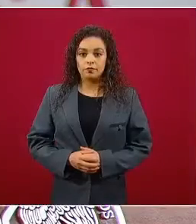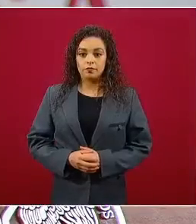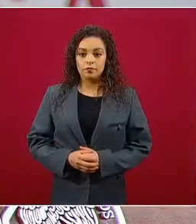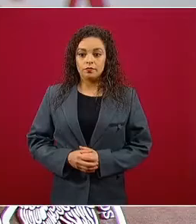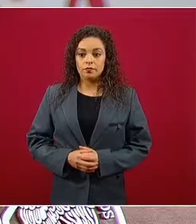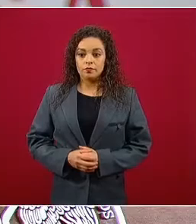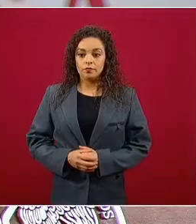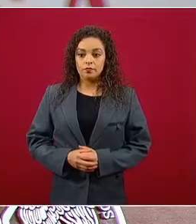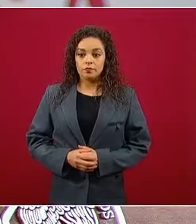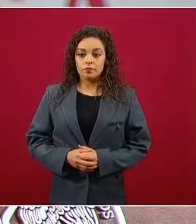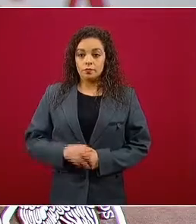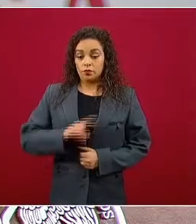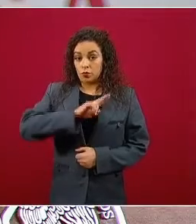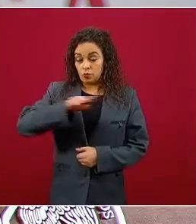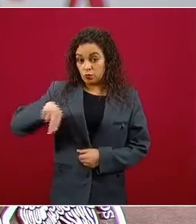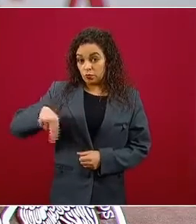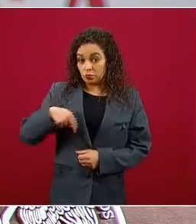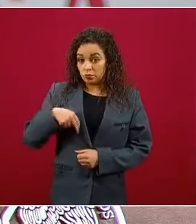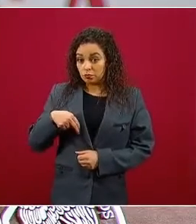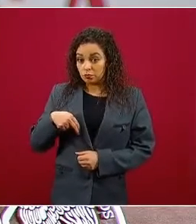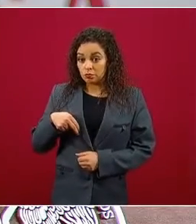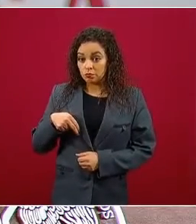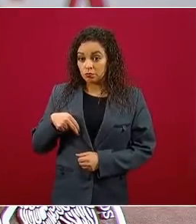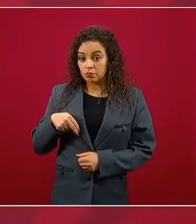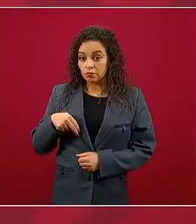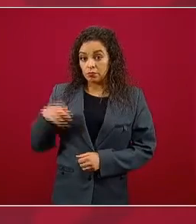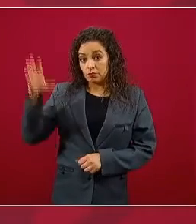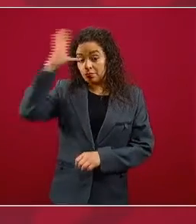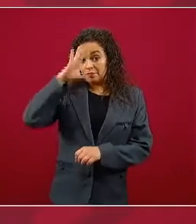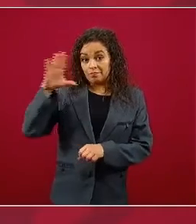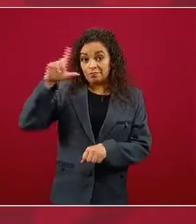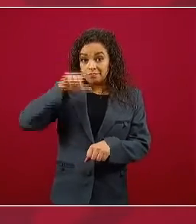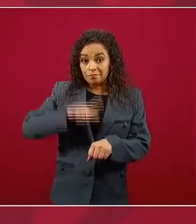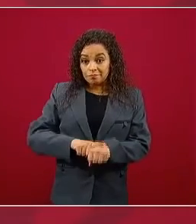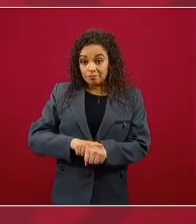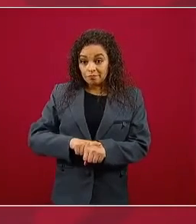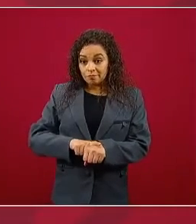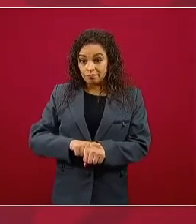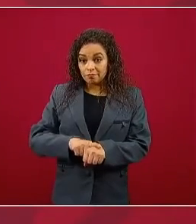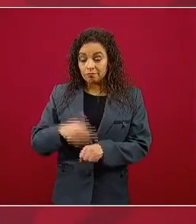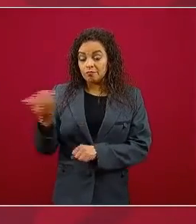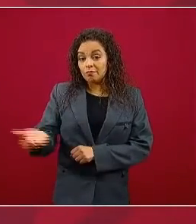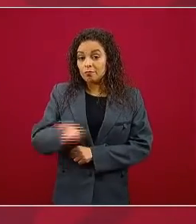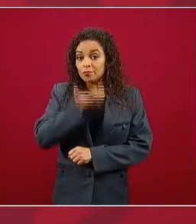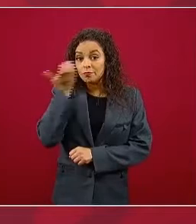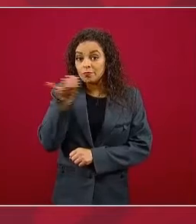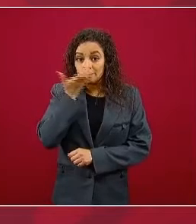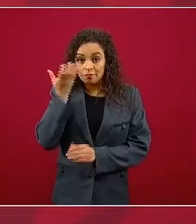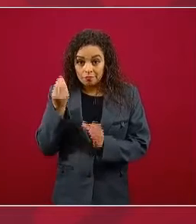Nosotros, por nuestras culturas, nuestras costumbres,